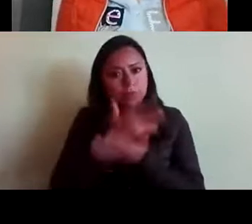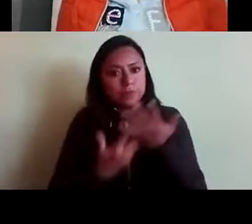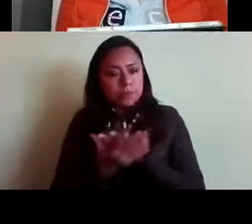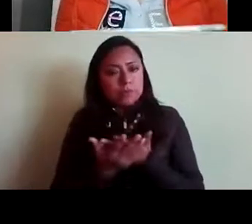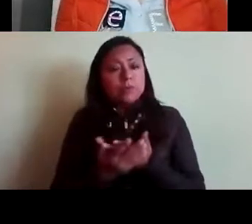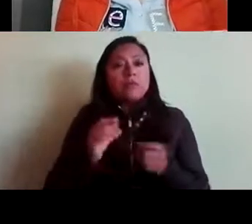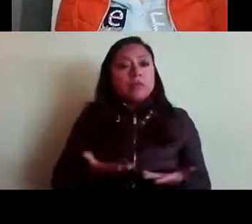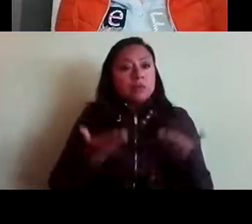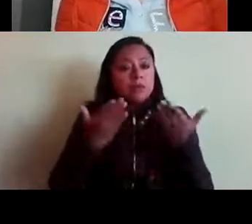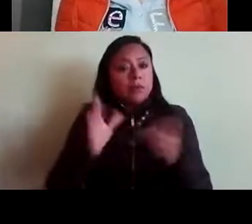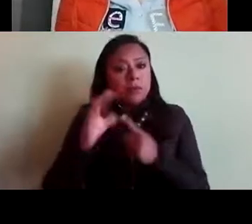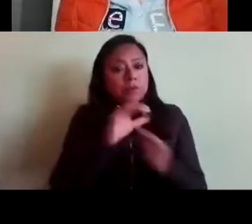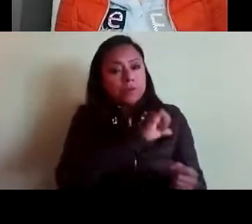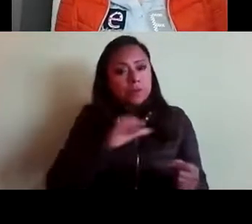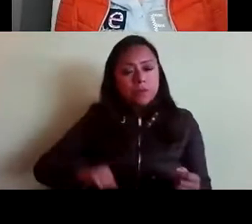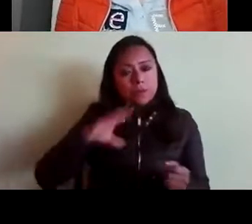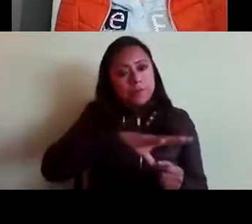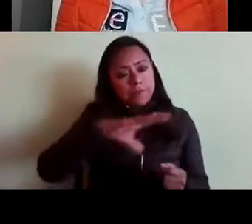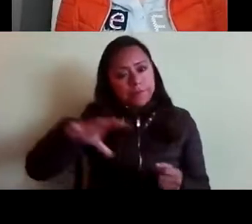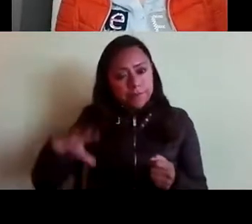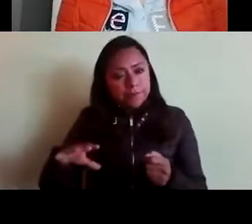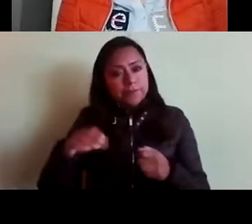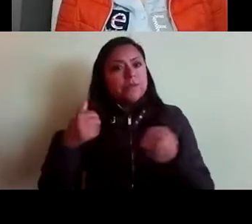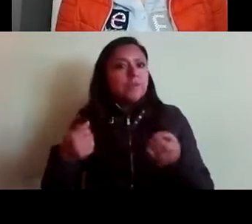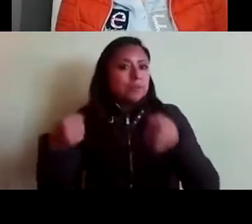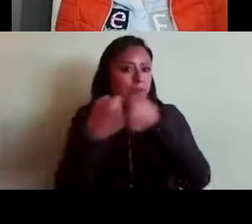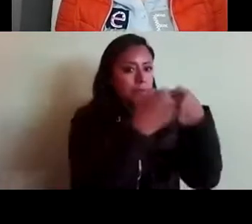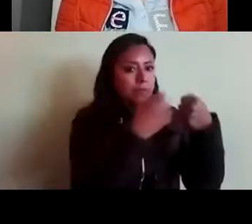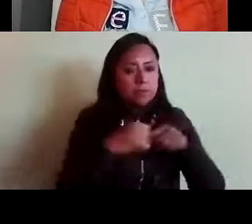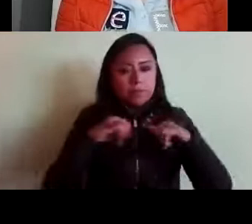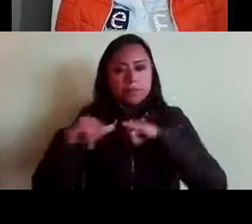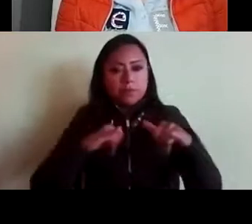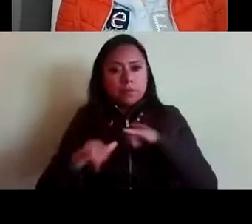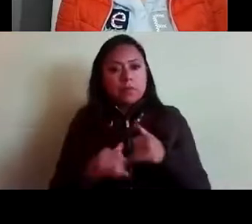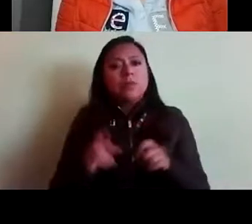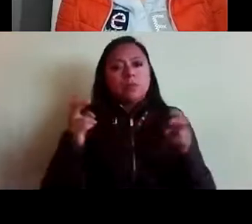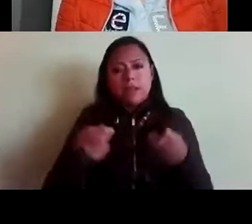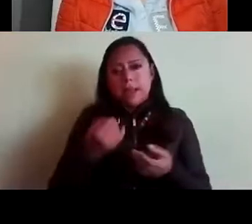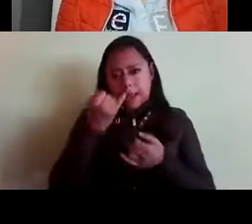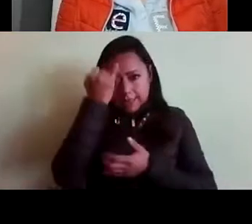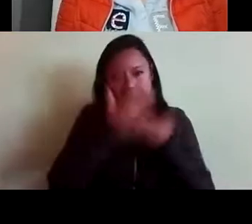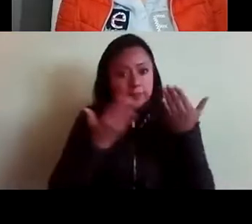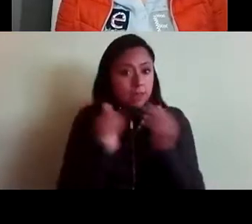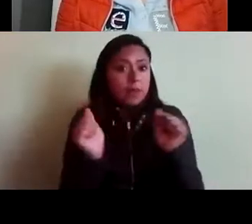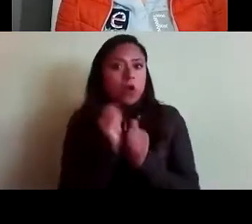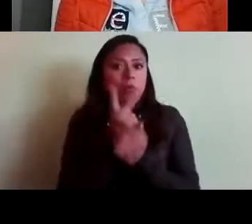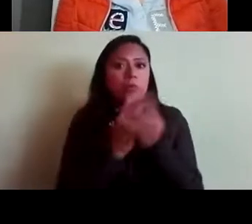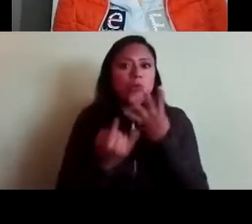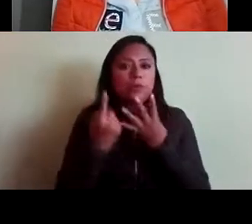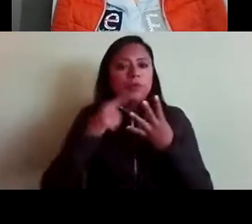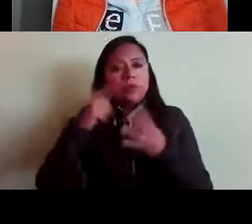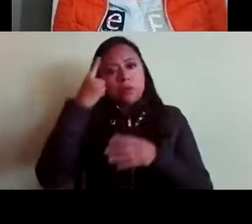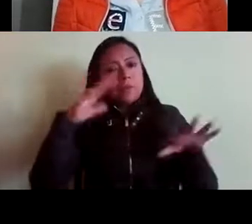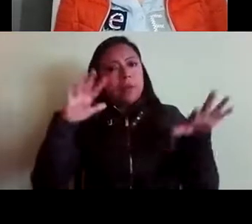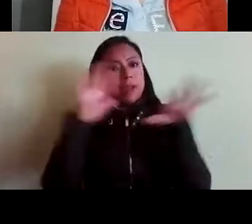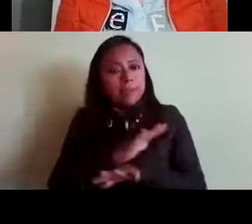emite la Comisión de Alcaldías y Límites Territoriales relativa a la iniciativa con proyecto de decreto por el que se reforma el artículo